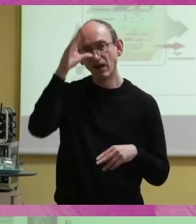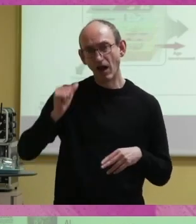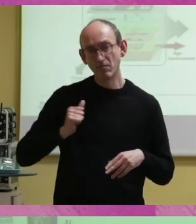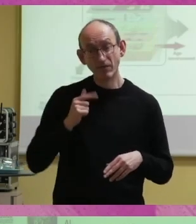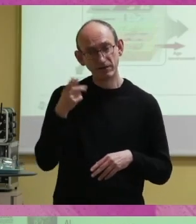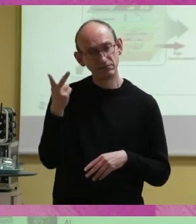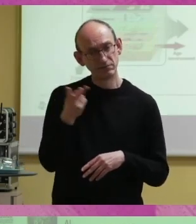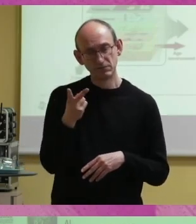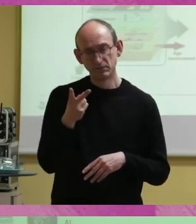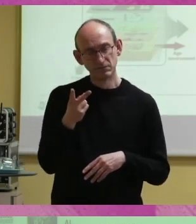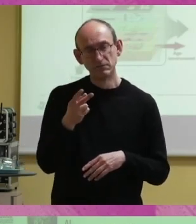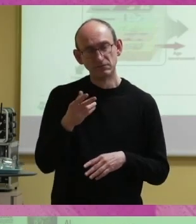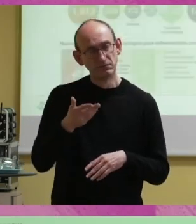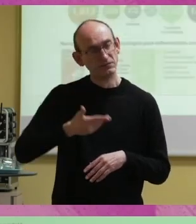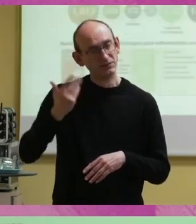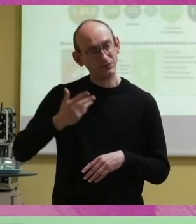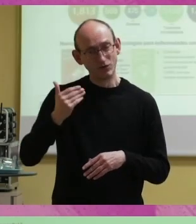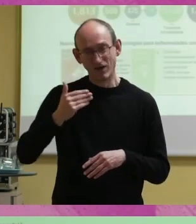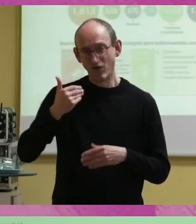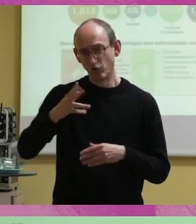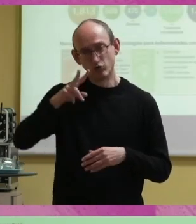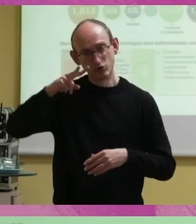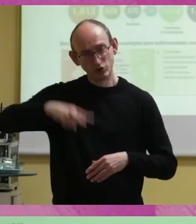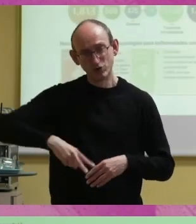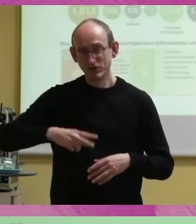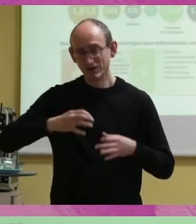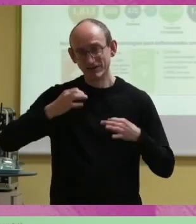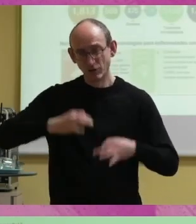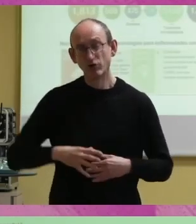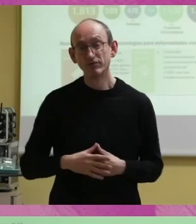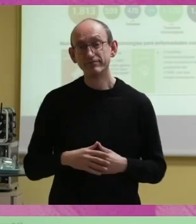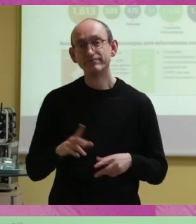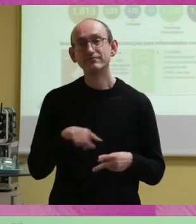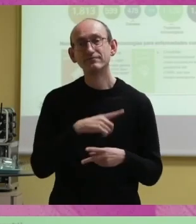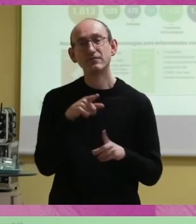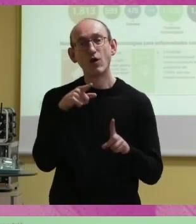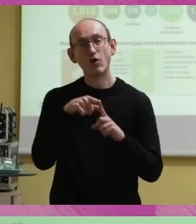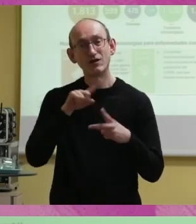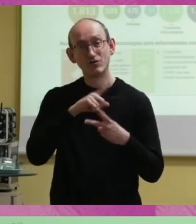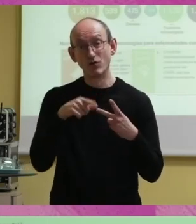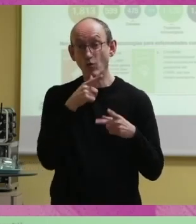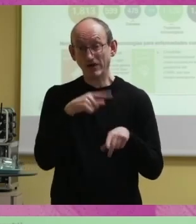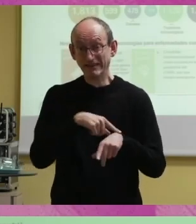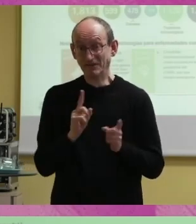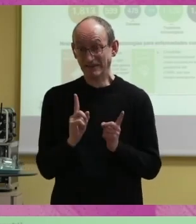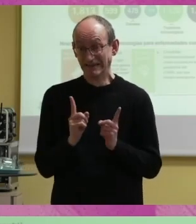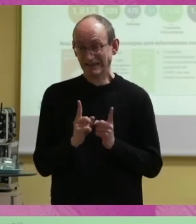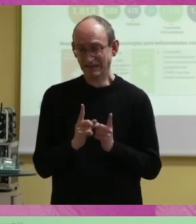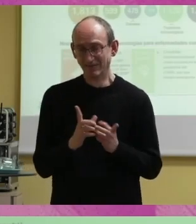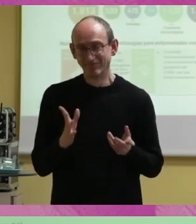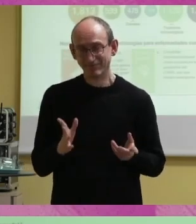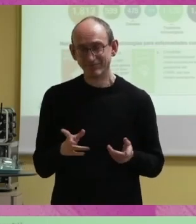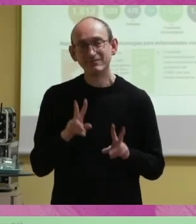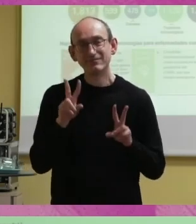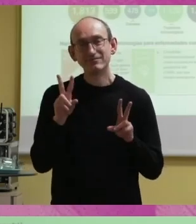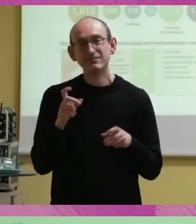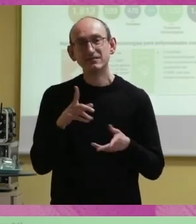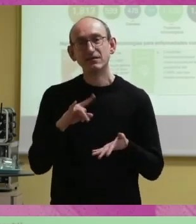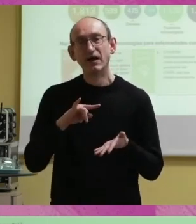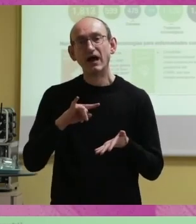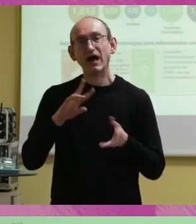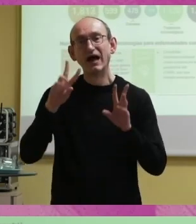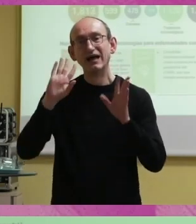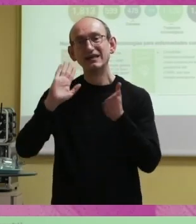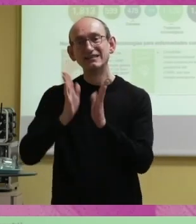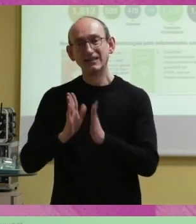van a ser fundamentales en todo esto. Pasamos al segundo objetivo, que voy cortita de tiempo, que era lo de las nuevas terapias,